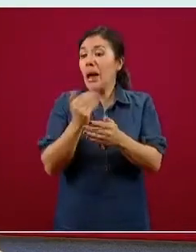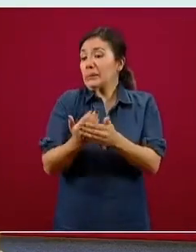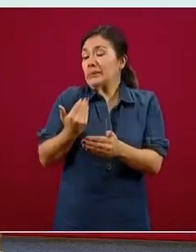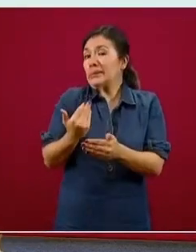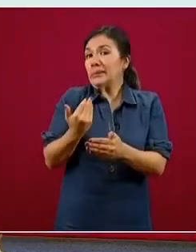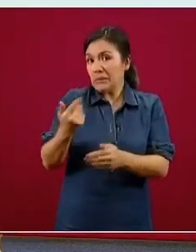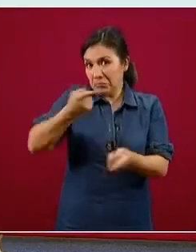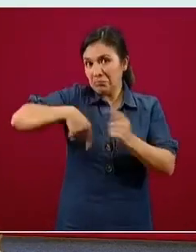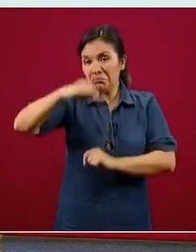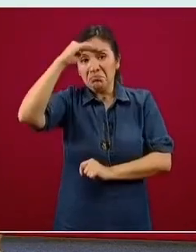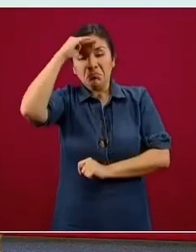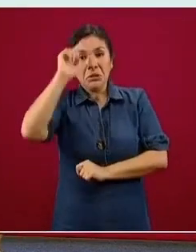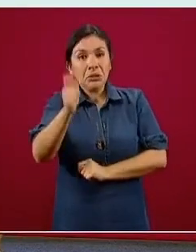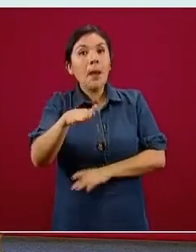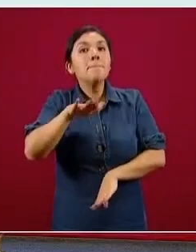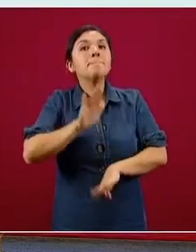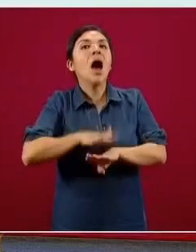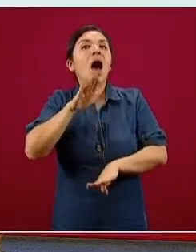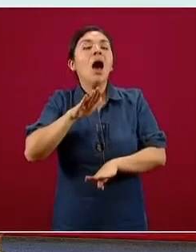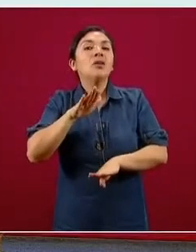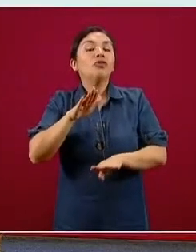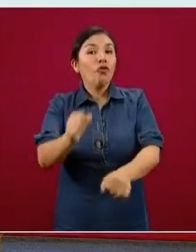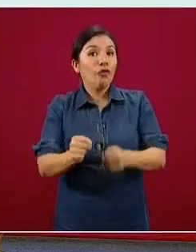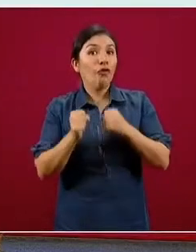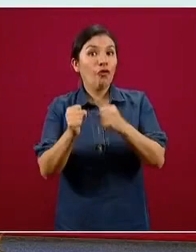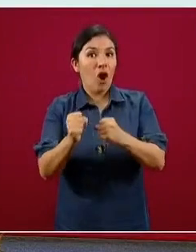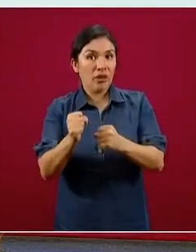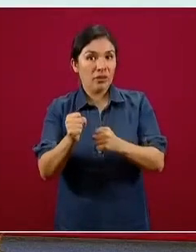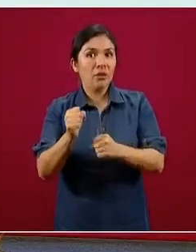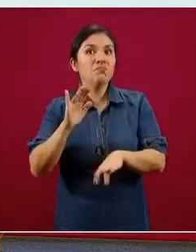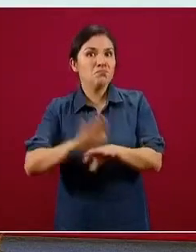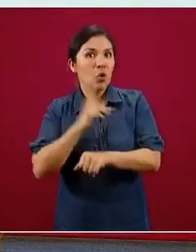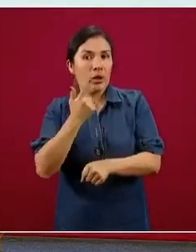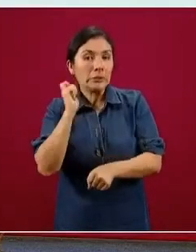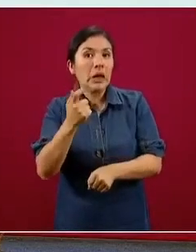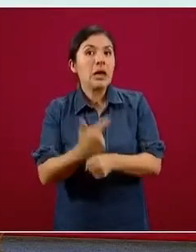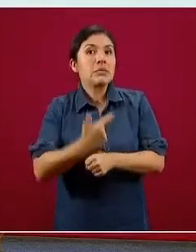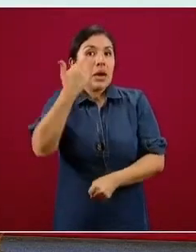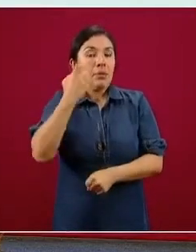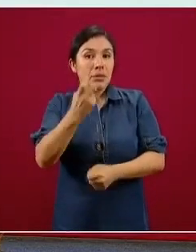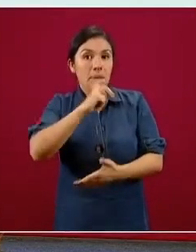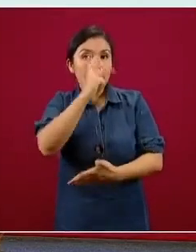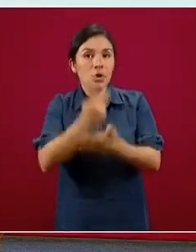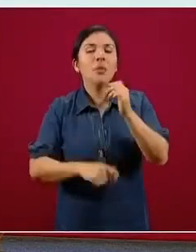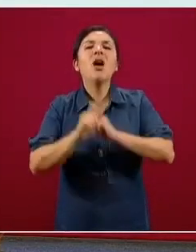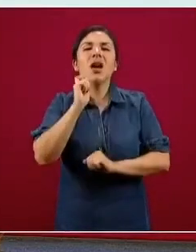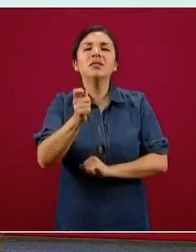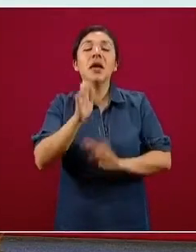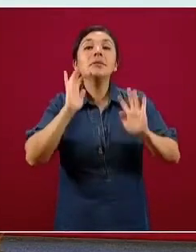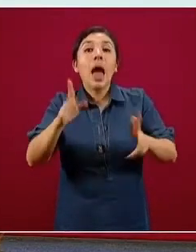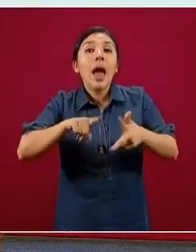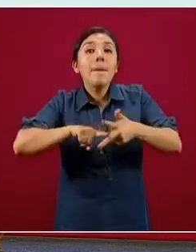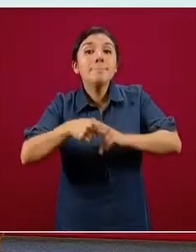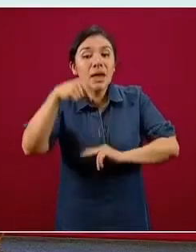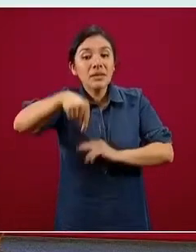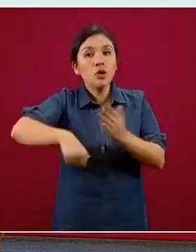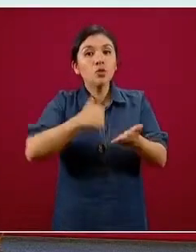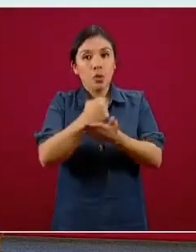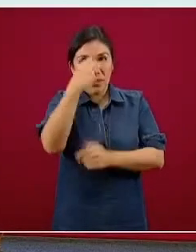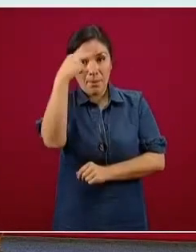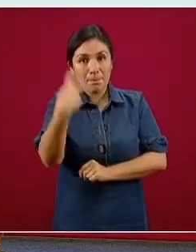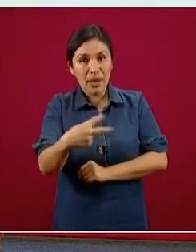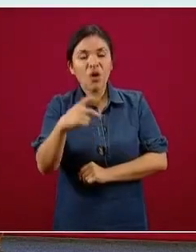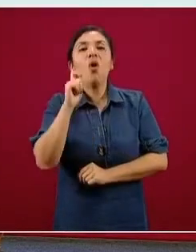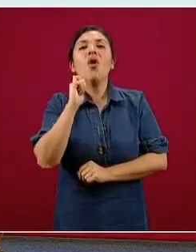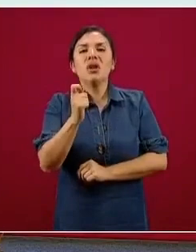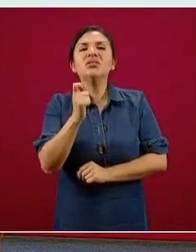reciente y consideramos el más impactante por la dimensión del programa es el que ya empezó en la Ciudad de México,